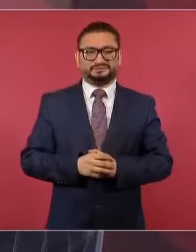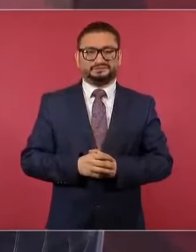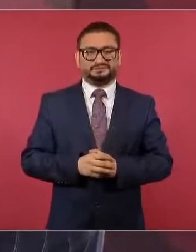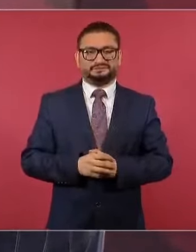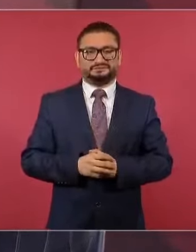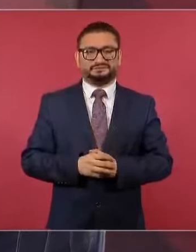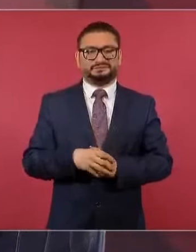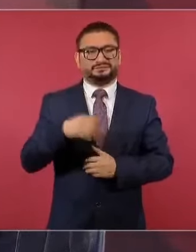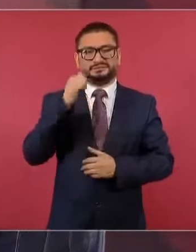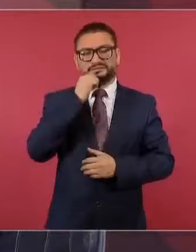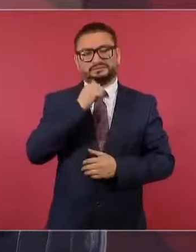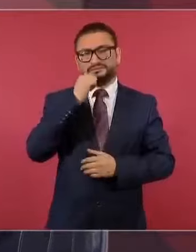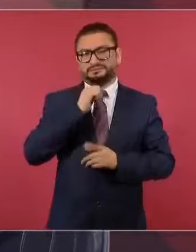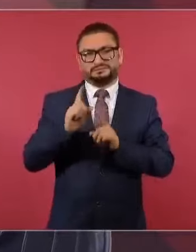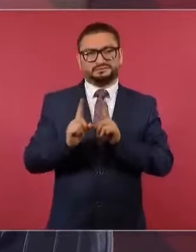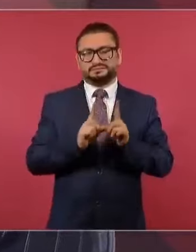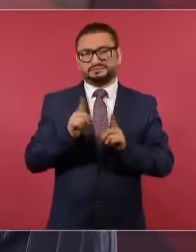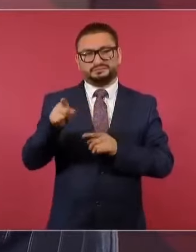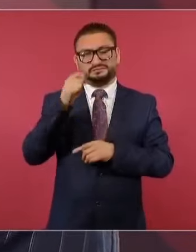desde siempre.